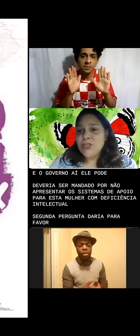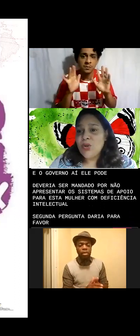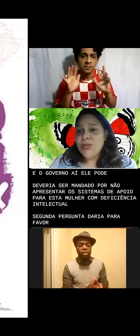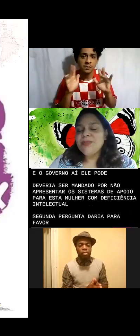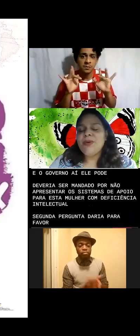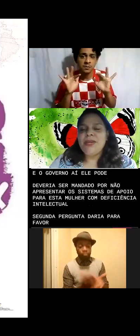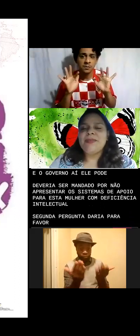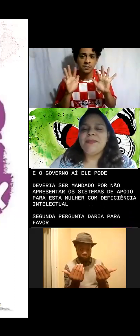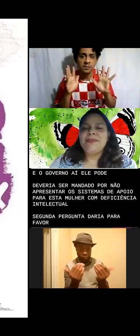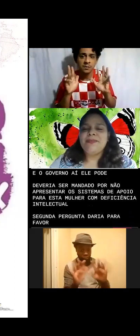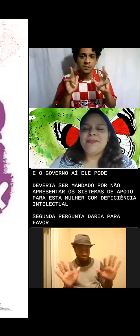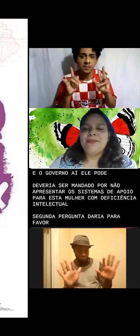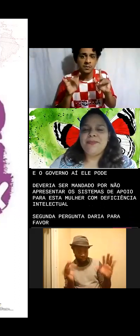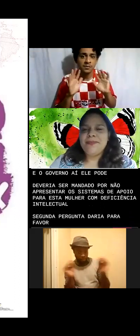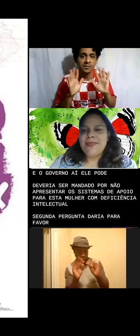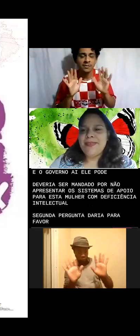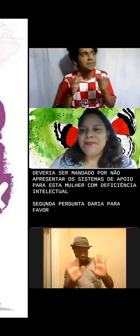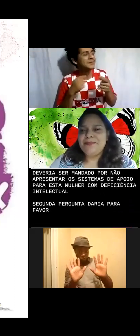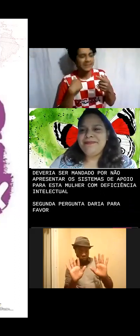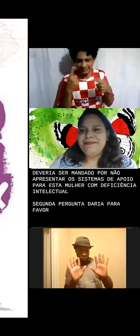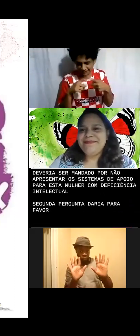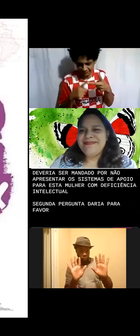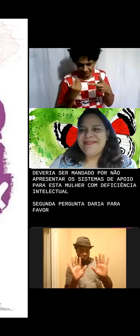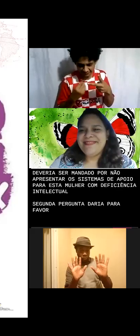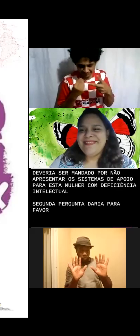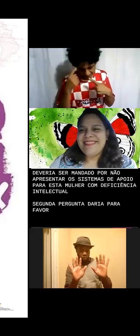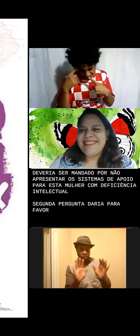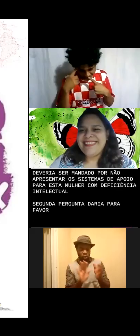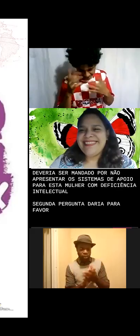¿Ya? ¿Solo eso? Ok. Está bien.